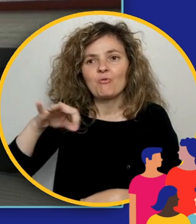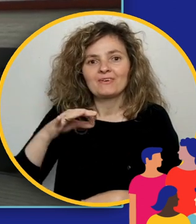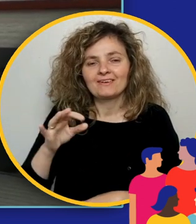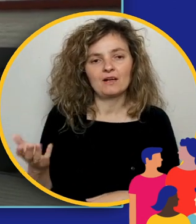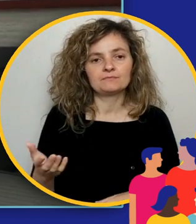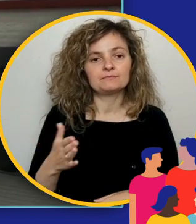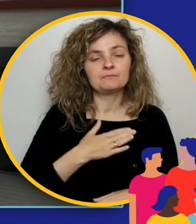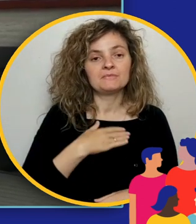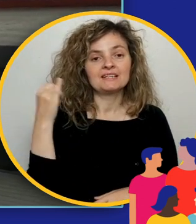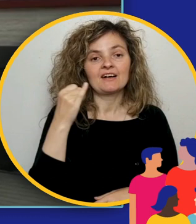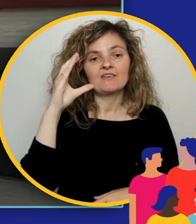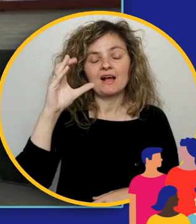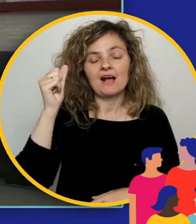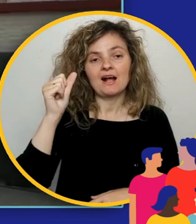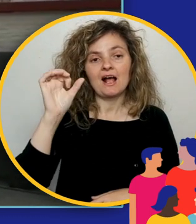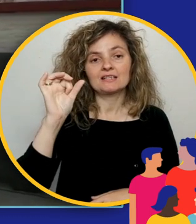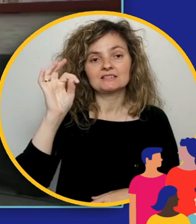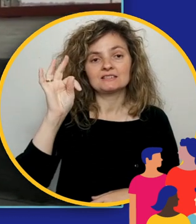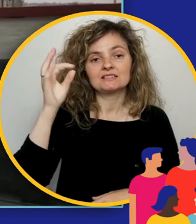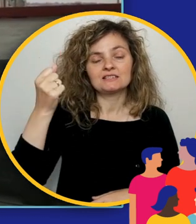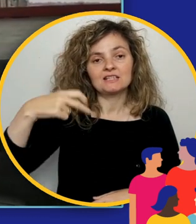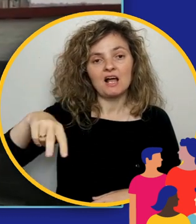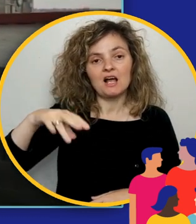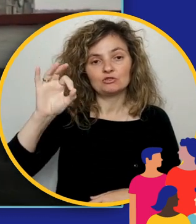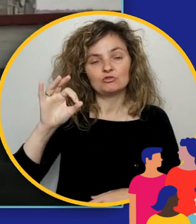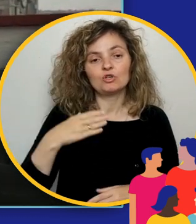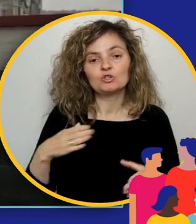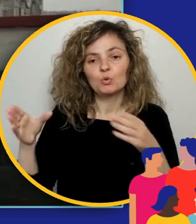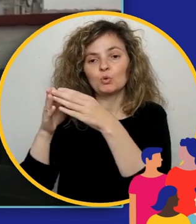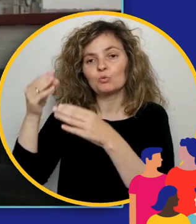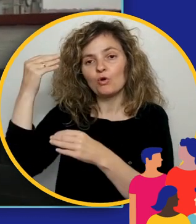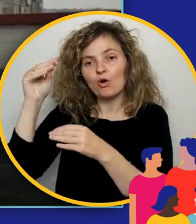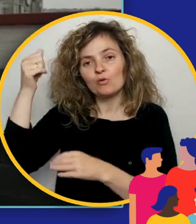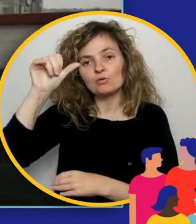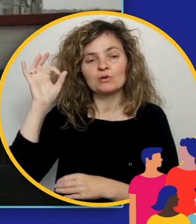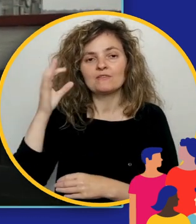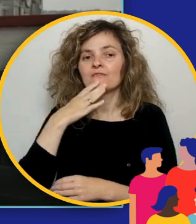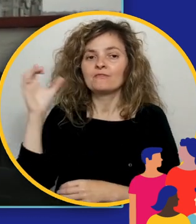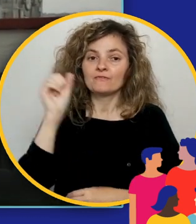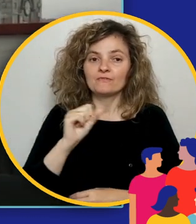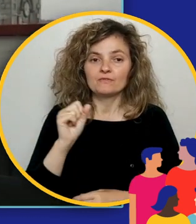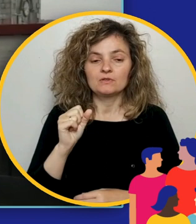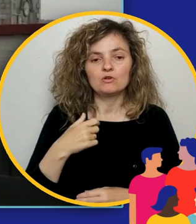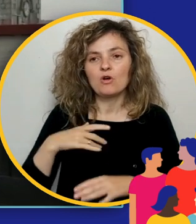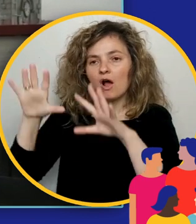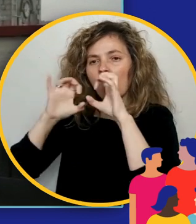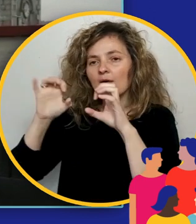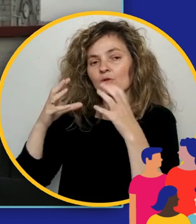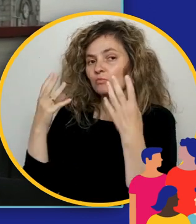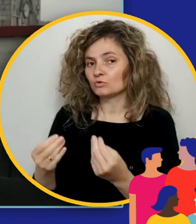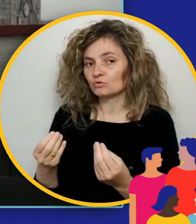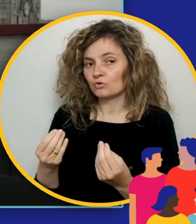única. Mi jefe Castaño y su equipo de chicos y chicas fue fabuloso. He aprendido muchísimo de